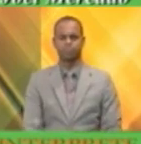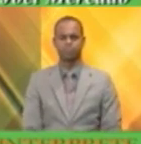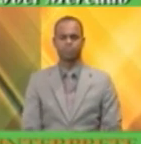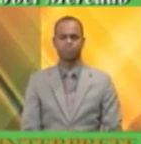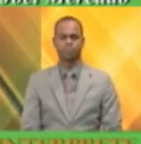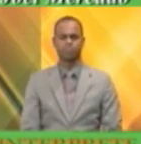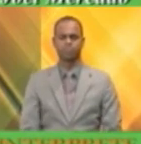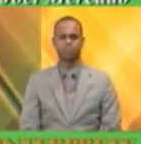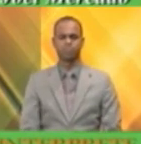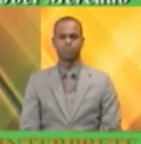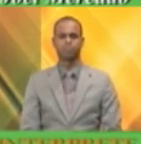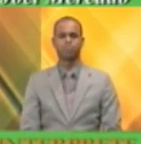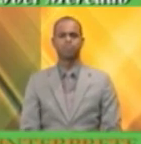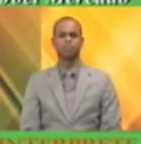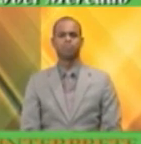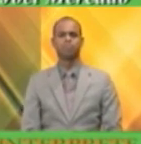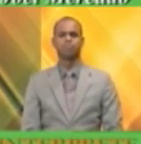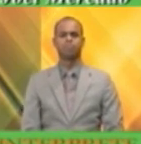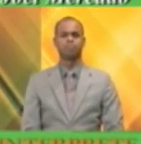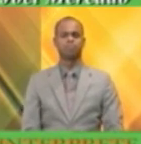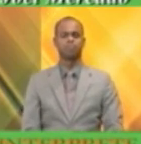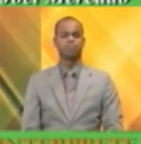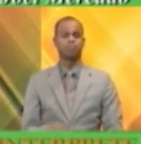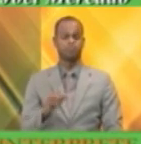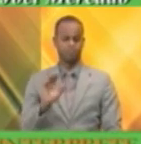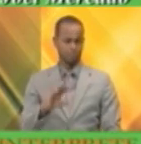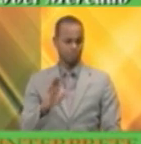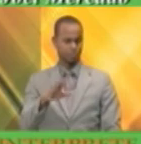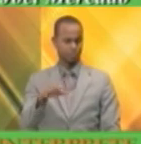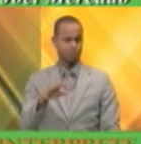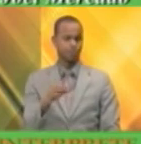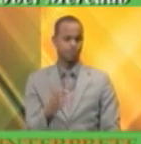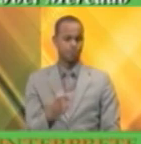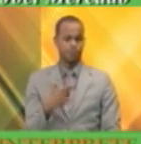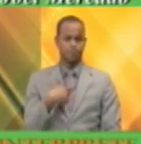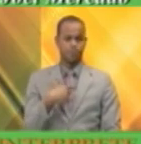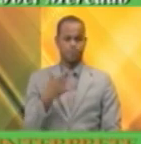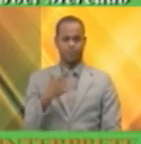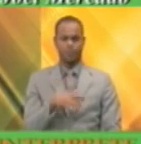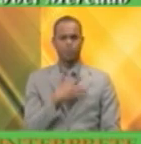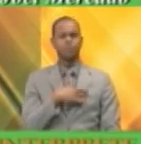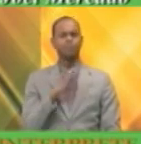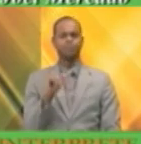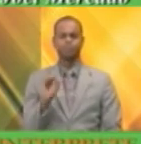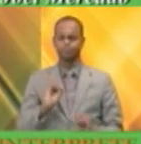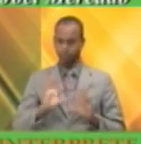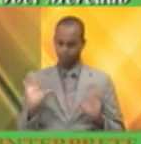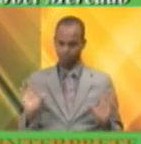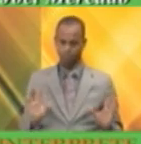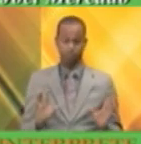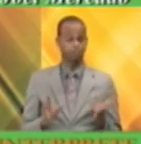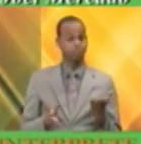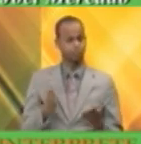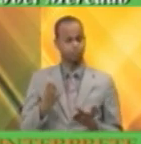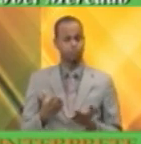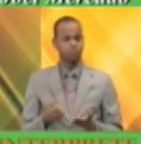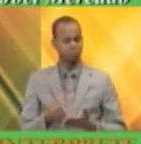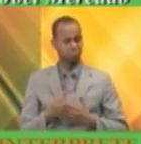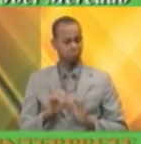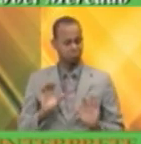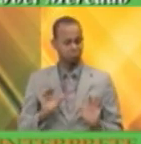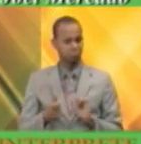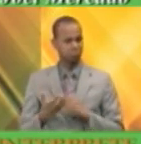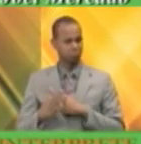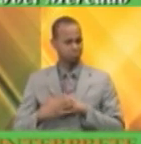es que, y hay que, yo lo percibo así, desde luego, ustedes me corregirán,